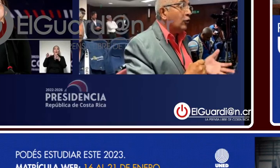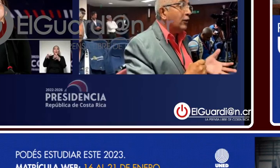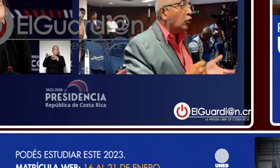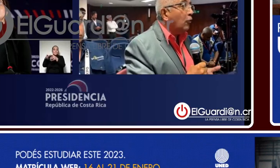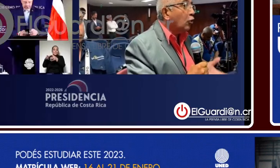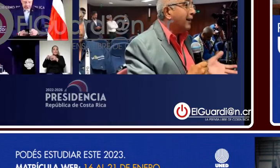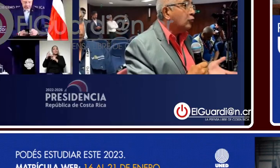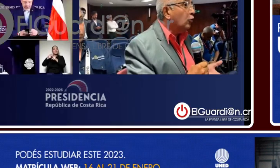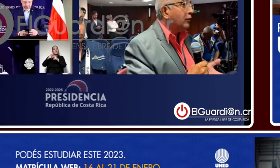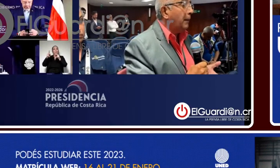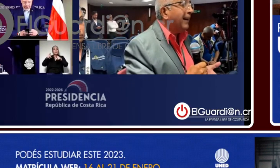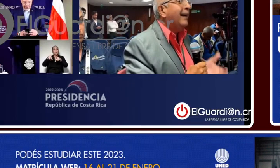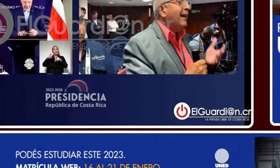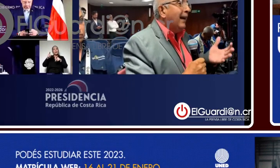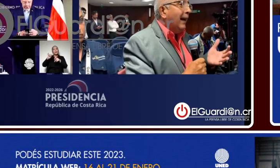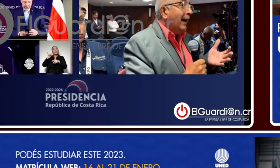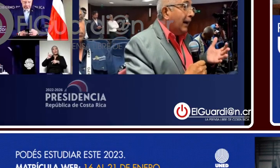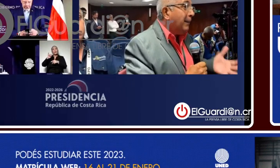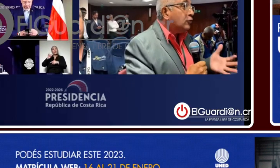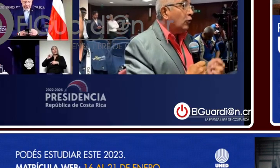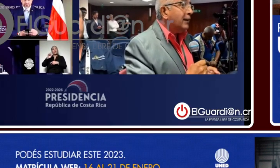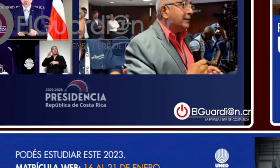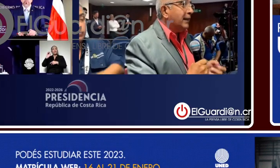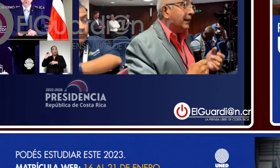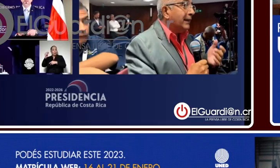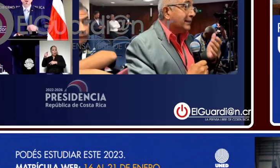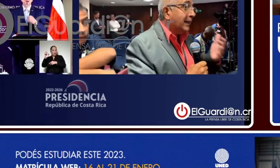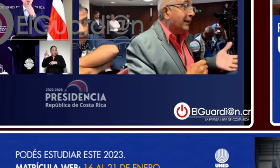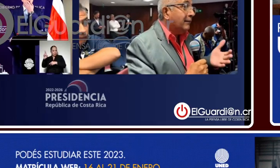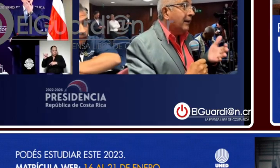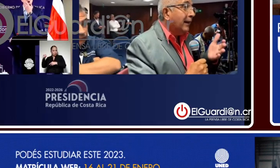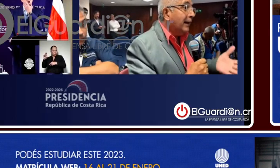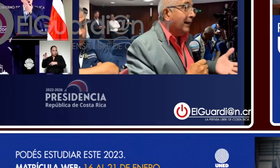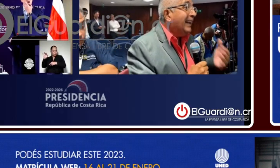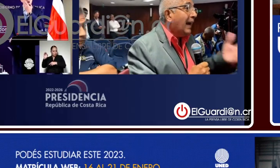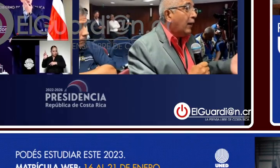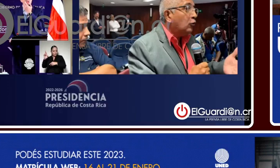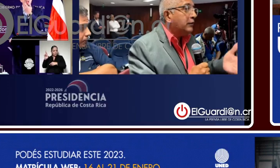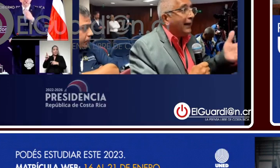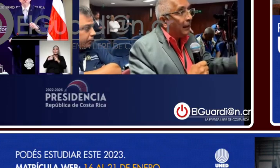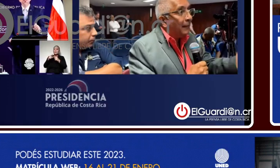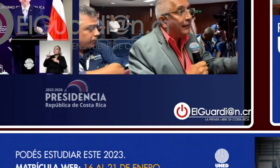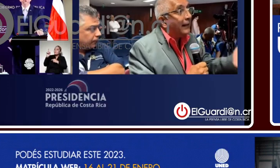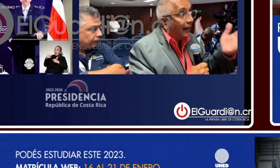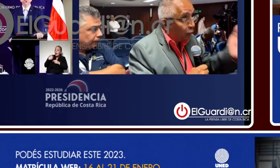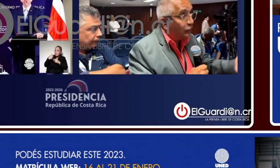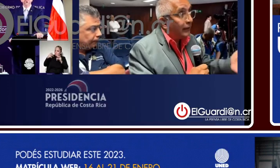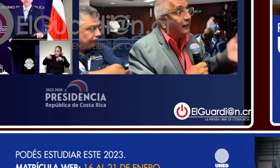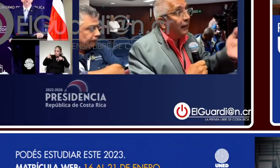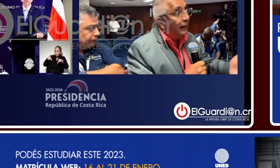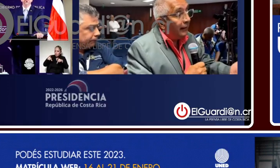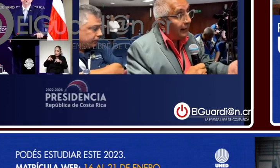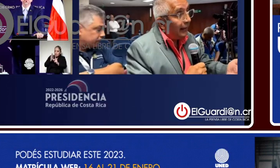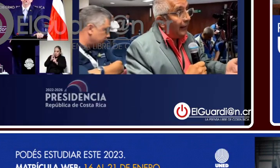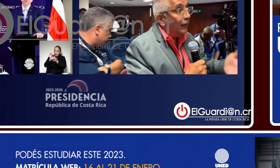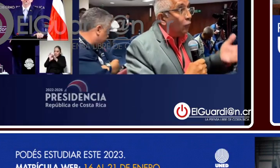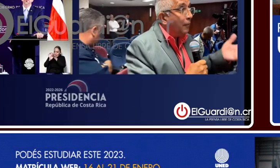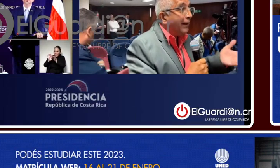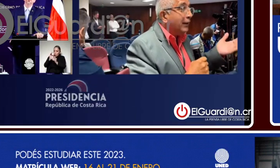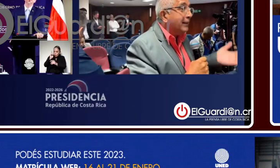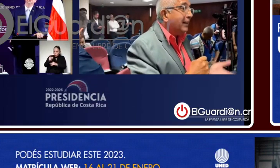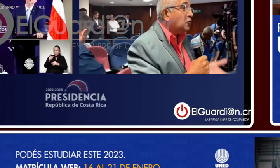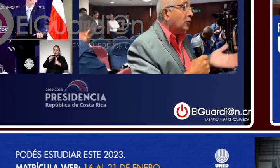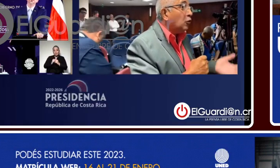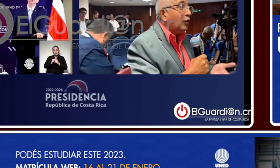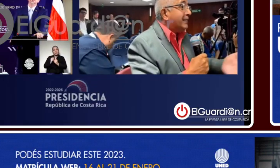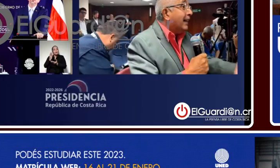nombran personas como Robert Jr. también. ¿Hay personas que estén ligados directamente a usted y que en algún